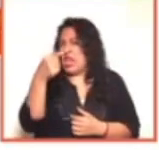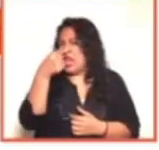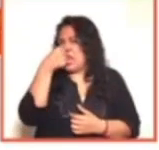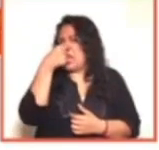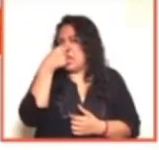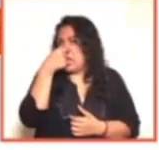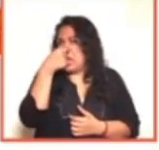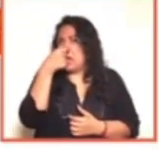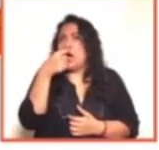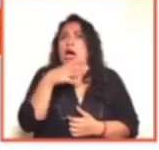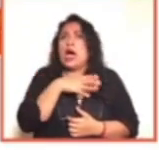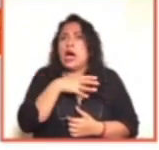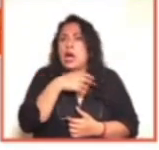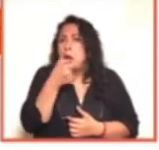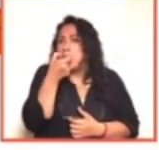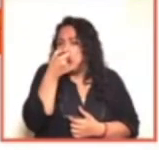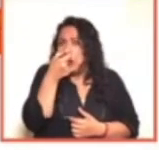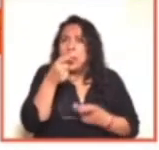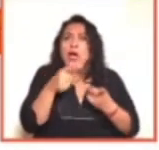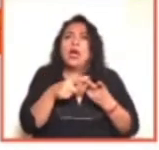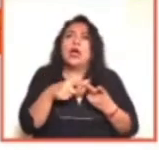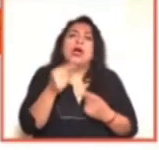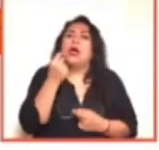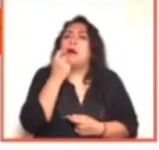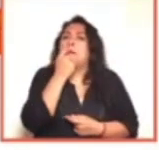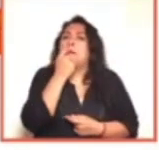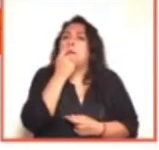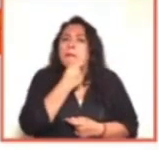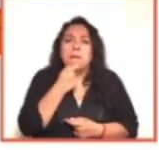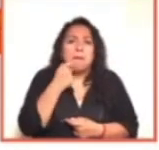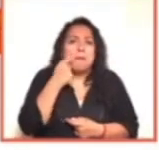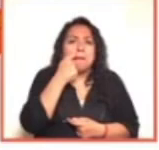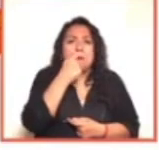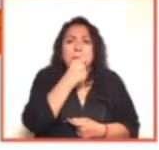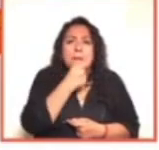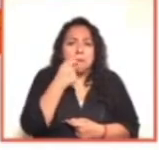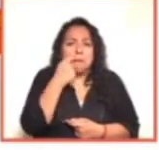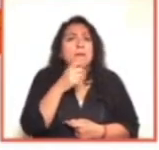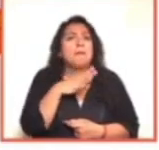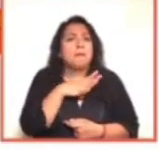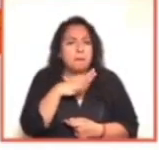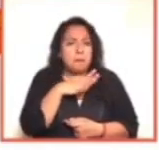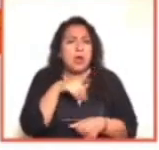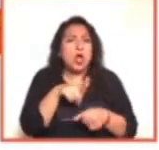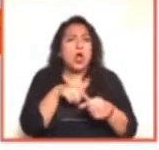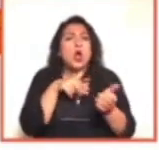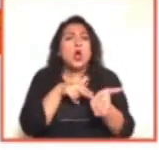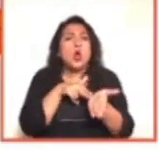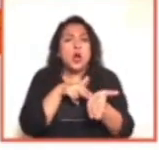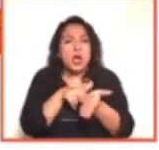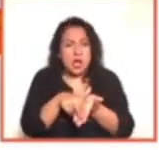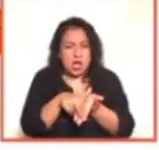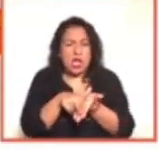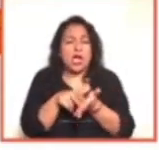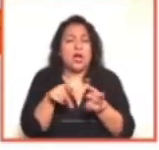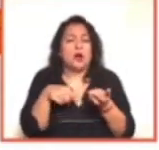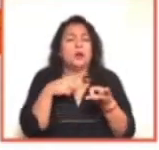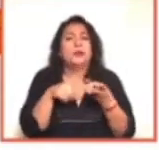tiene pintura bucal, o sea, pintura alrededor de la boca de color negro,